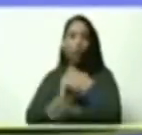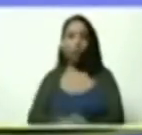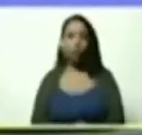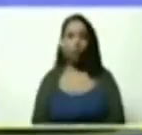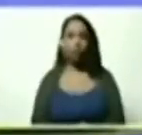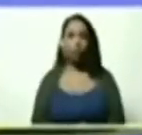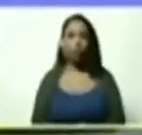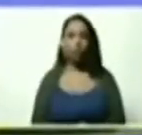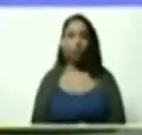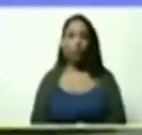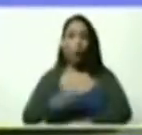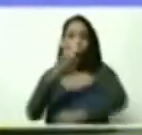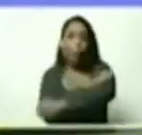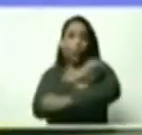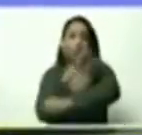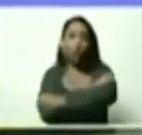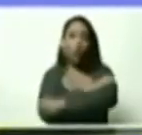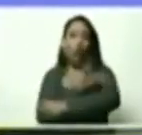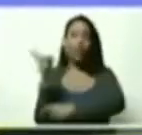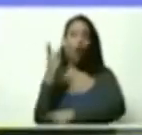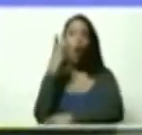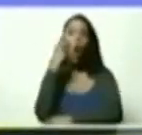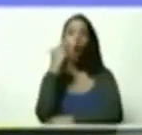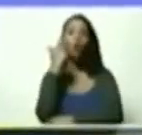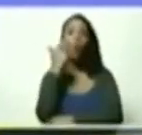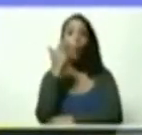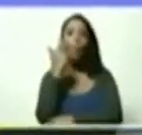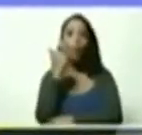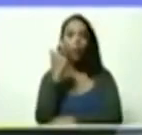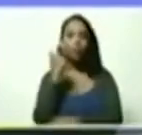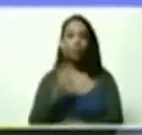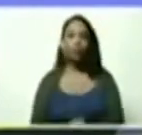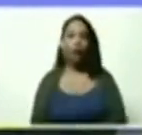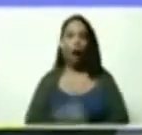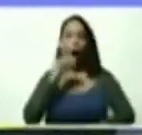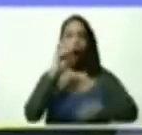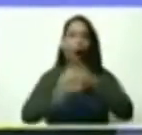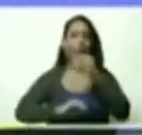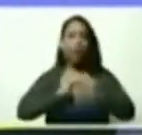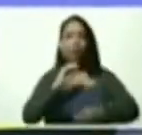La oligarquía limeña acostumbrado a hacer lo que le viene en gana.